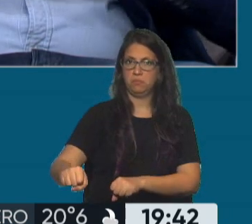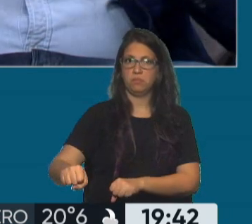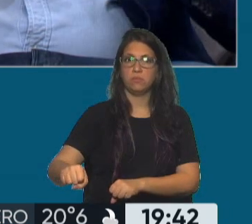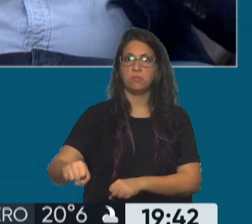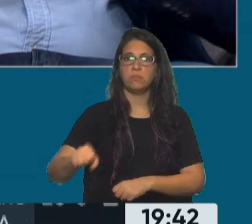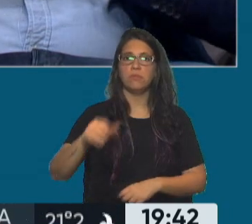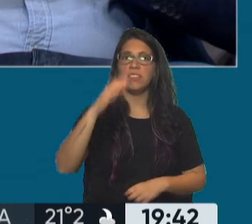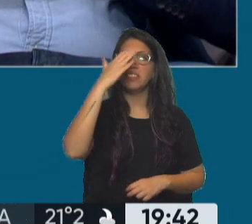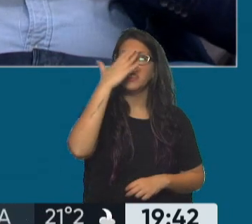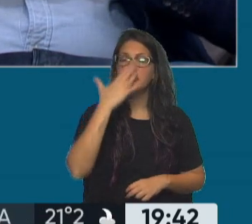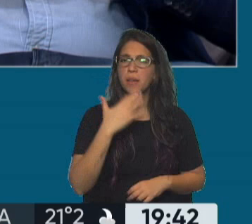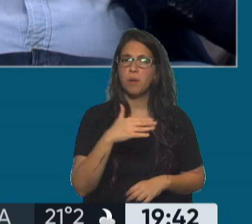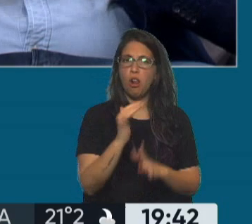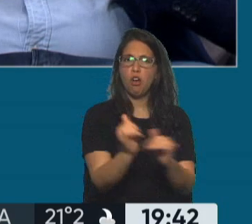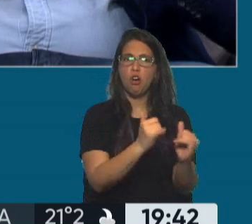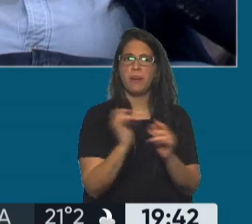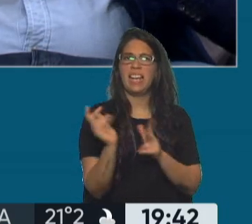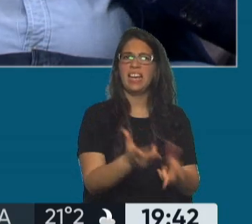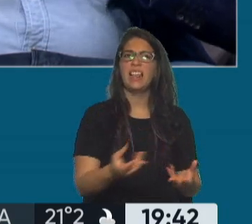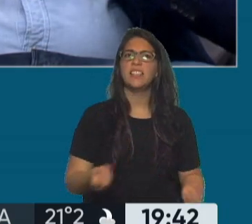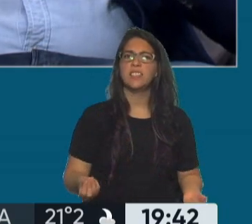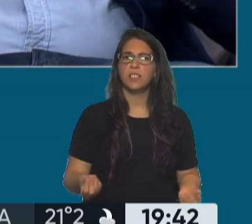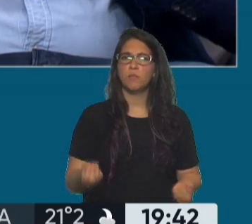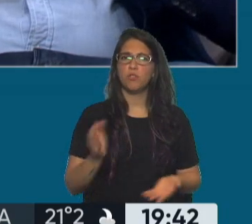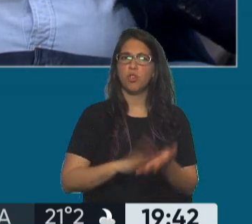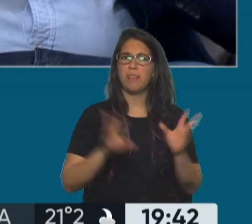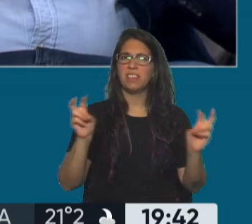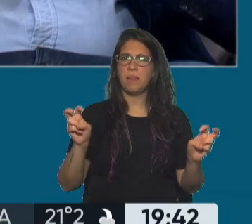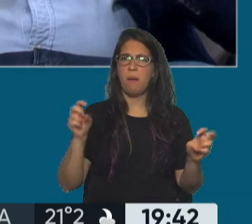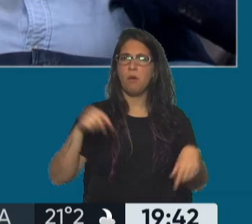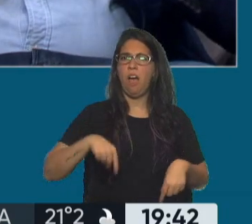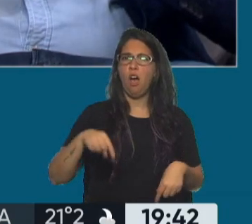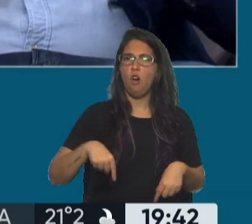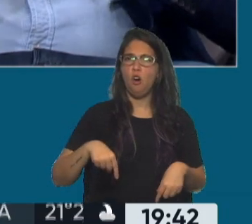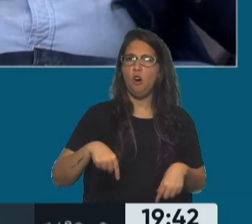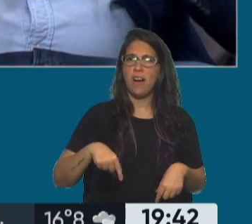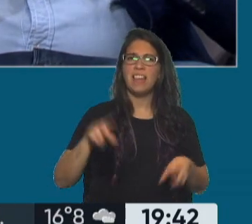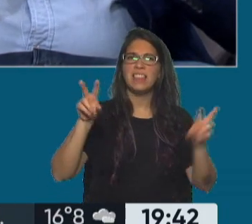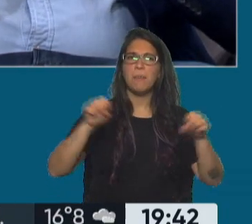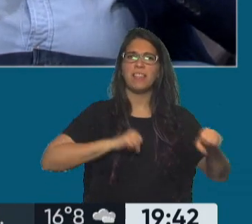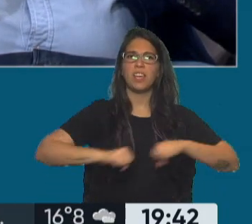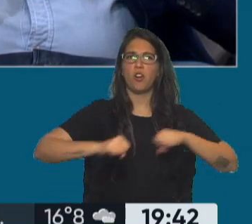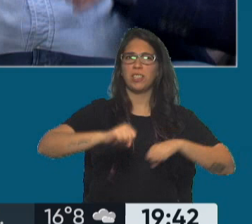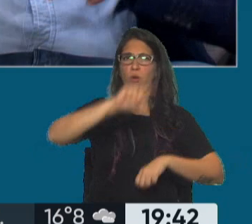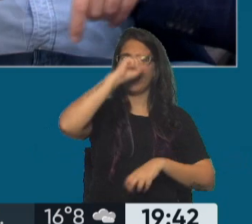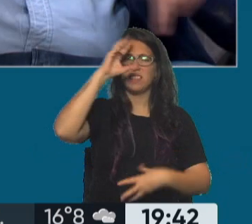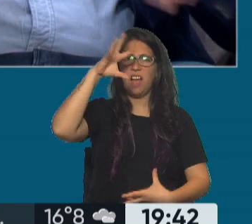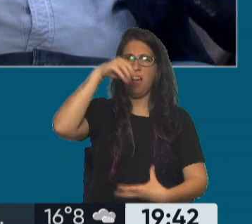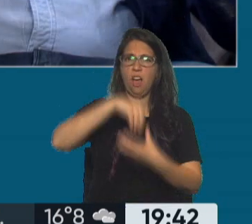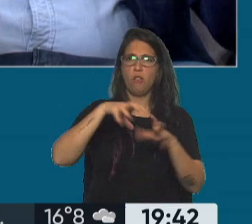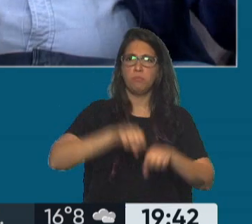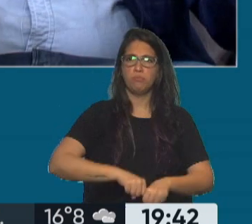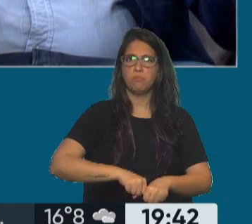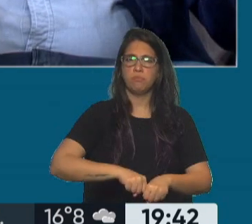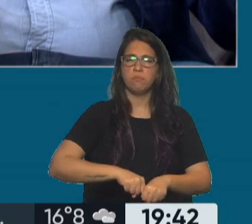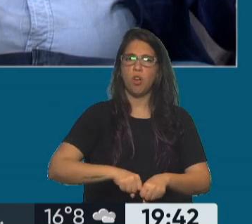vos decís a los chicos ahora, ¿qué le decimos? Porque ahora se está tratando de vaciar el contenido de terrorismo de Estado, pasándolo a